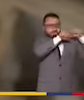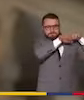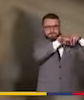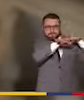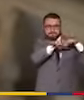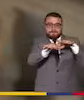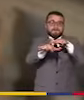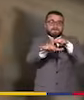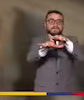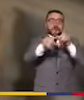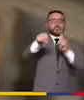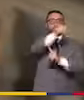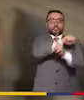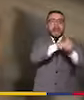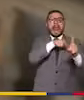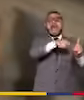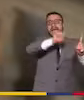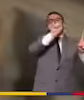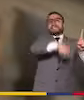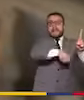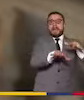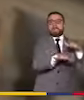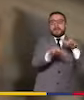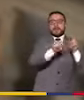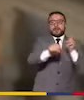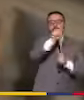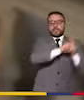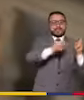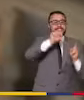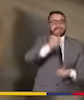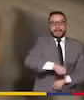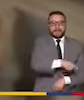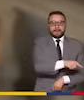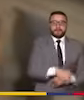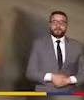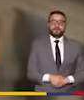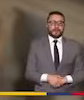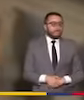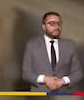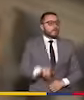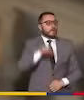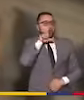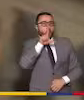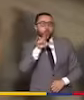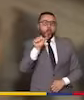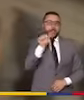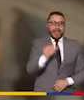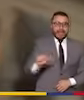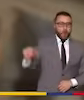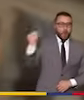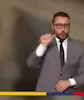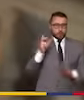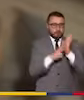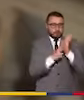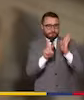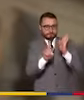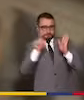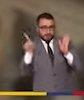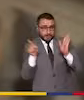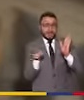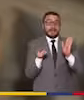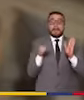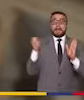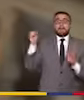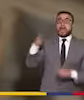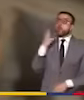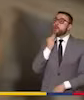sí, un movimiento social. En julio-agosto del 2021, un banco israelí